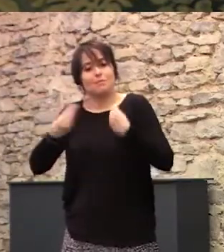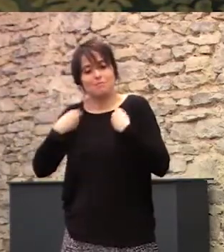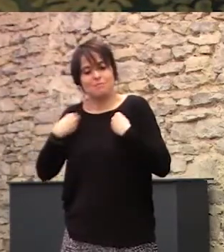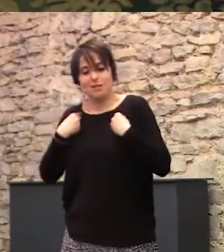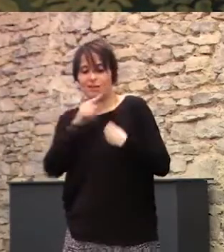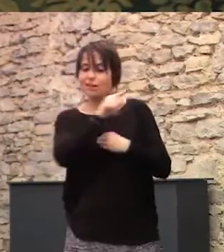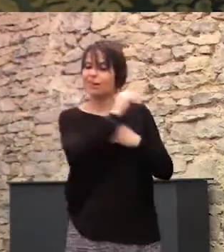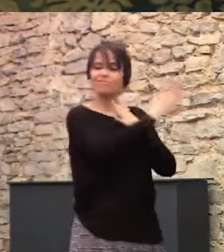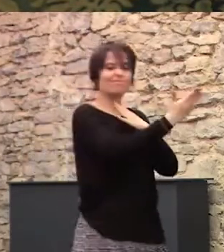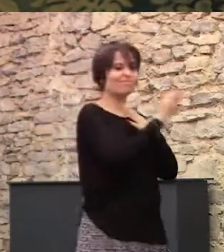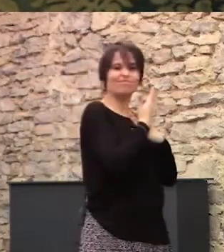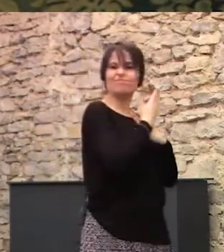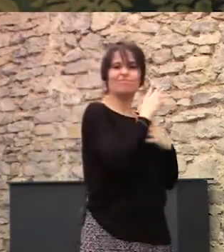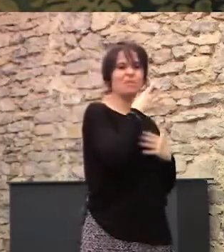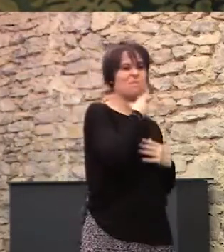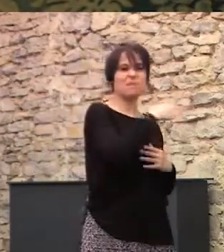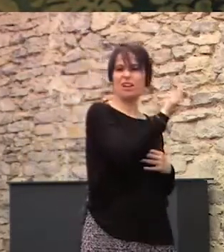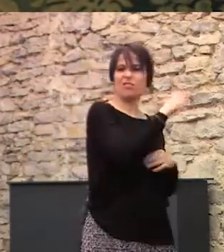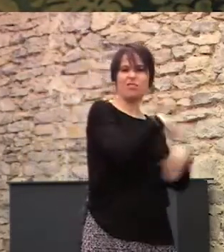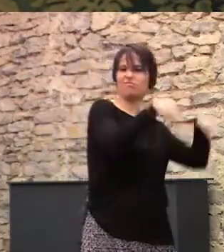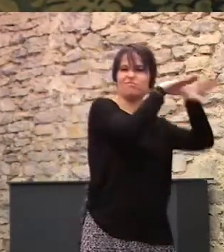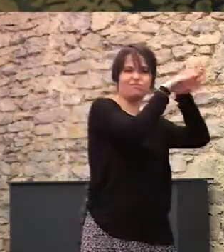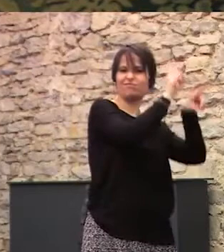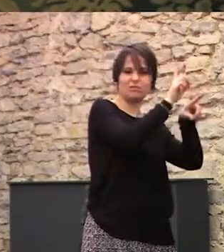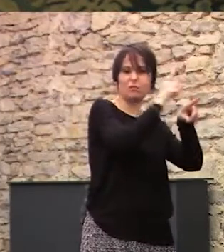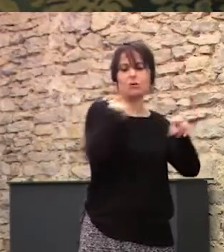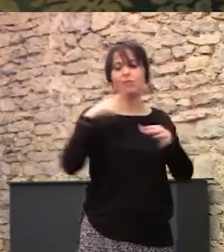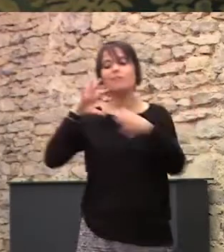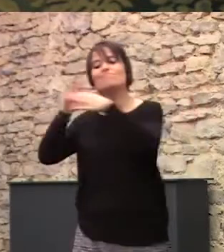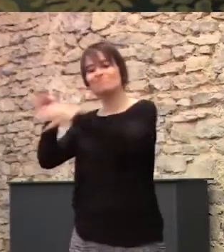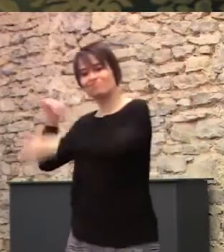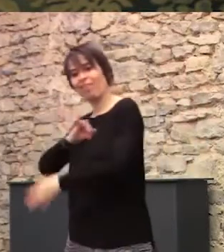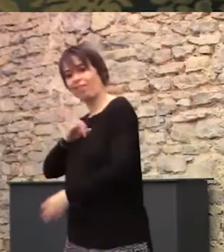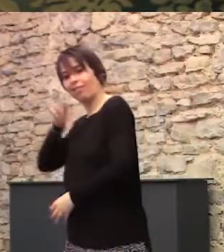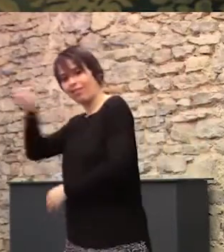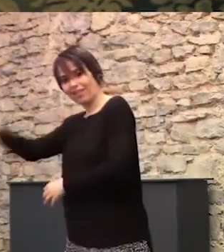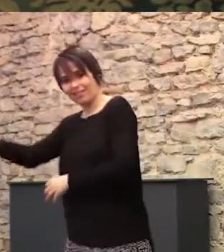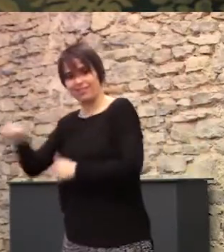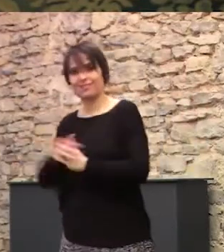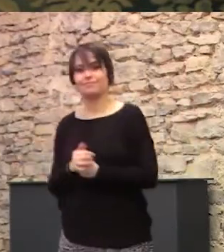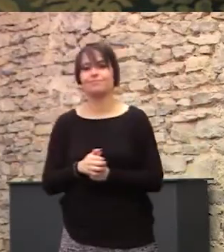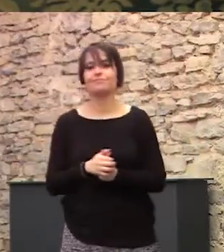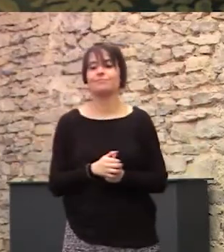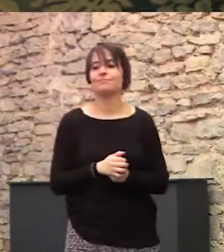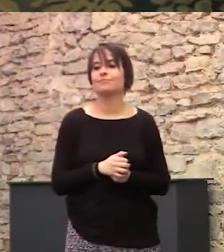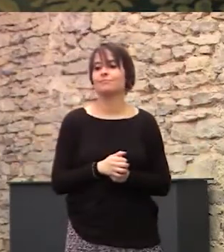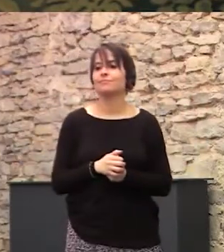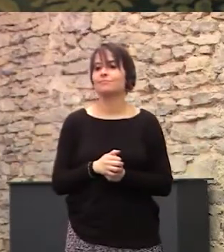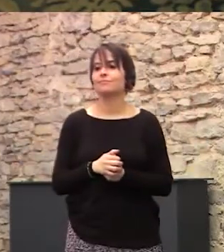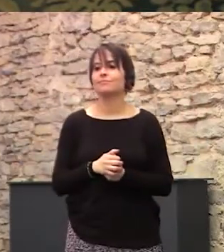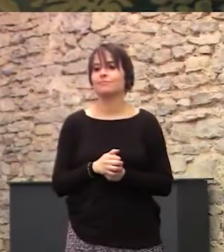plantea el feminismo blanco hegemónico en este momento en Estados Unidos.